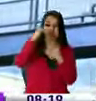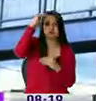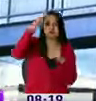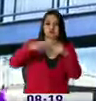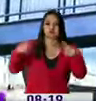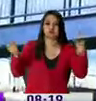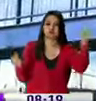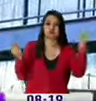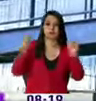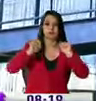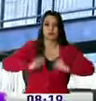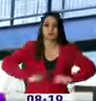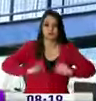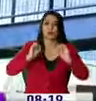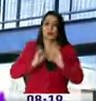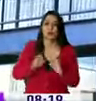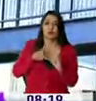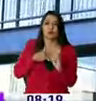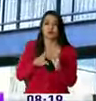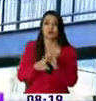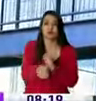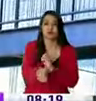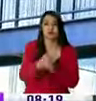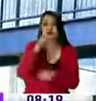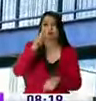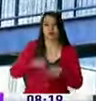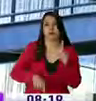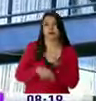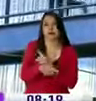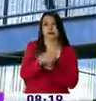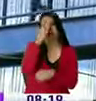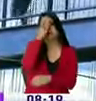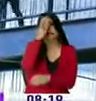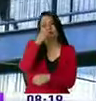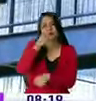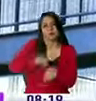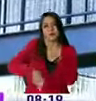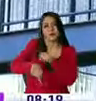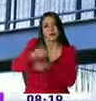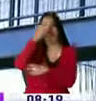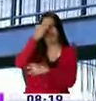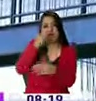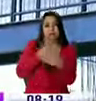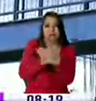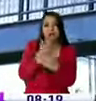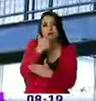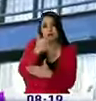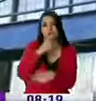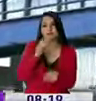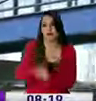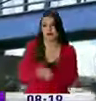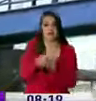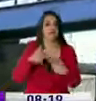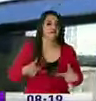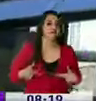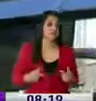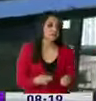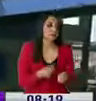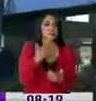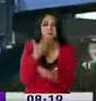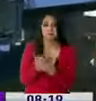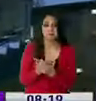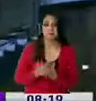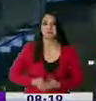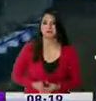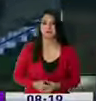la comunidad, a los vehículos pesados, que no sobrepasen estas medidas porque en realidad es un daño a toda la ciudadanía cuando causan estos accidentes. Le agradecemos muchísimo y bueno,